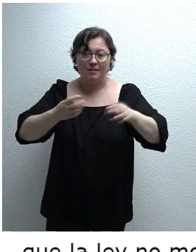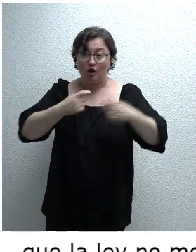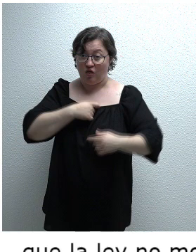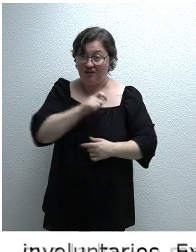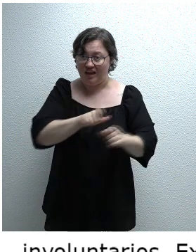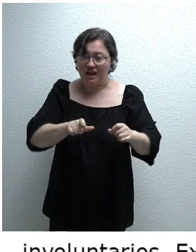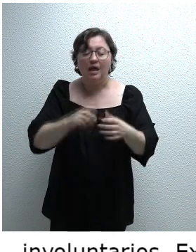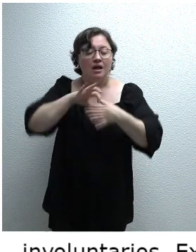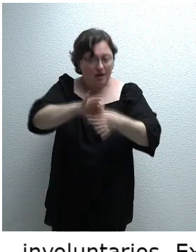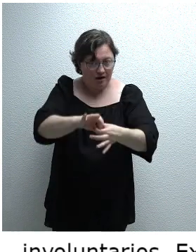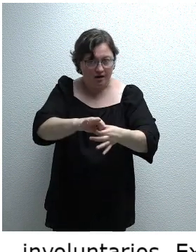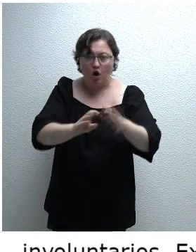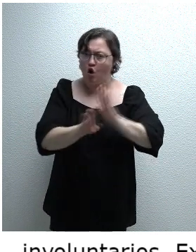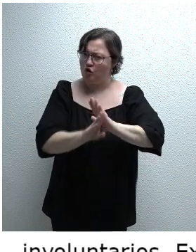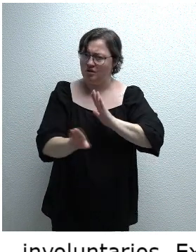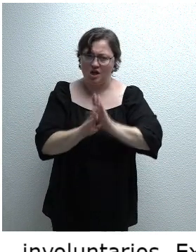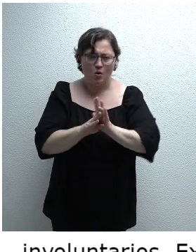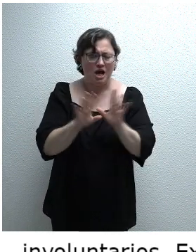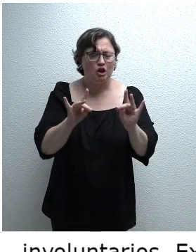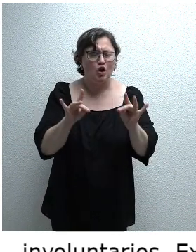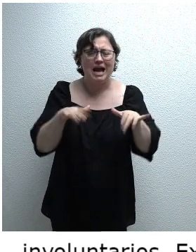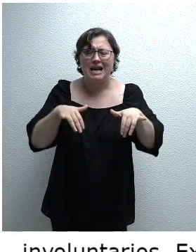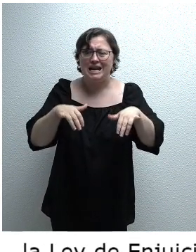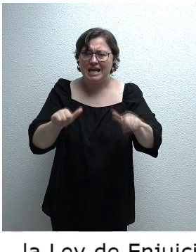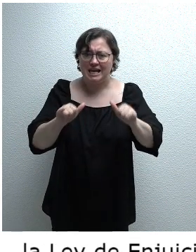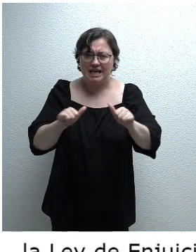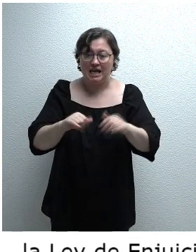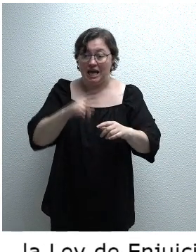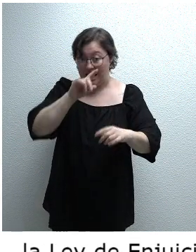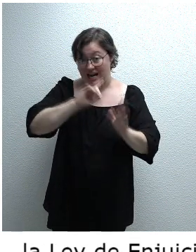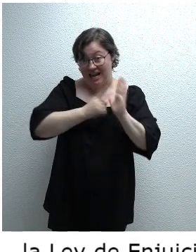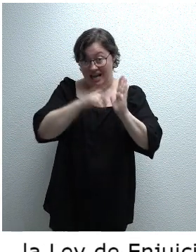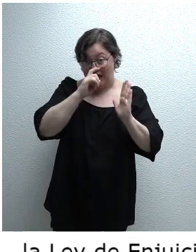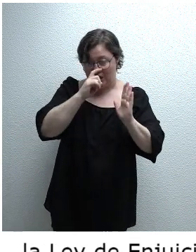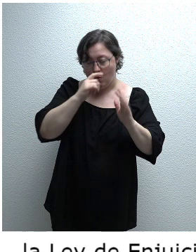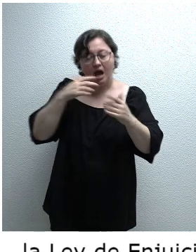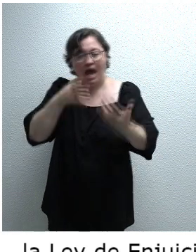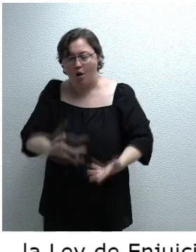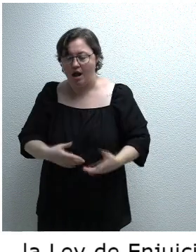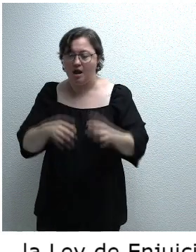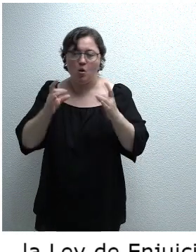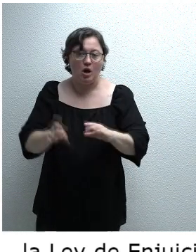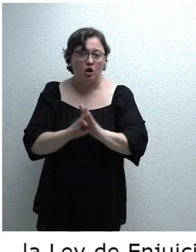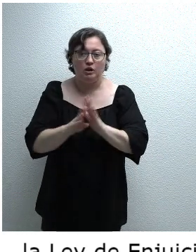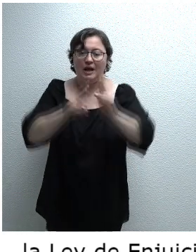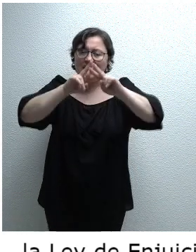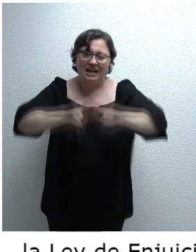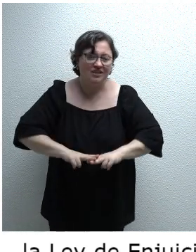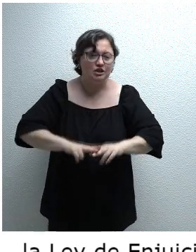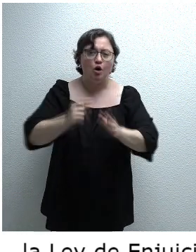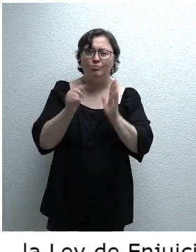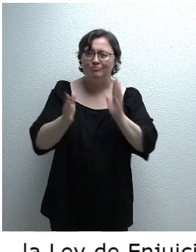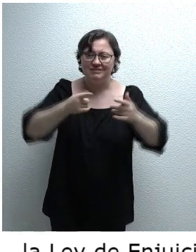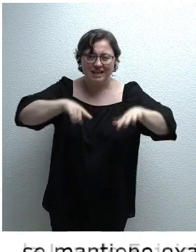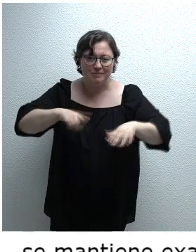regulación. Por lo tanto, se mantiene exactamente la misma regulación actualmente en vigor, las mismas obligaciones de revisión